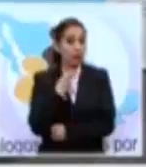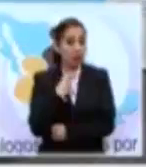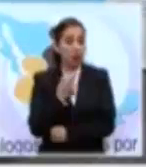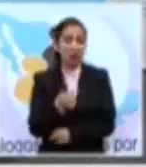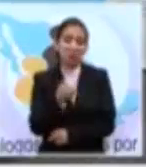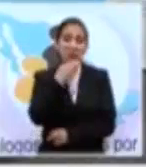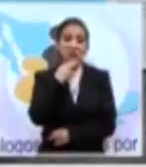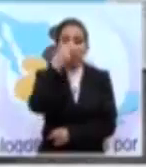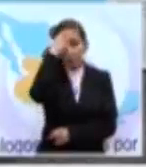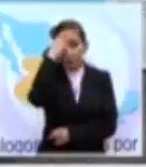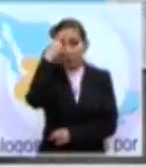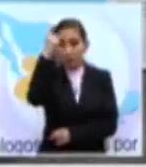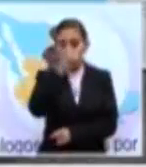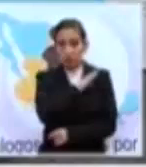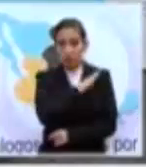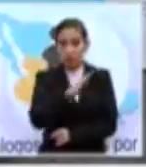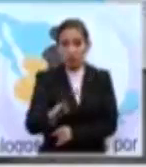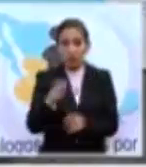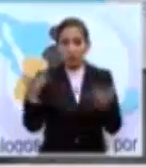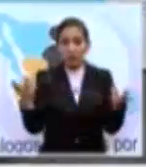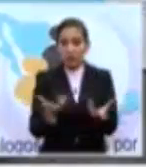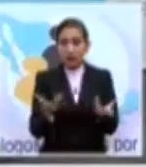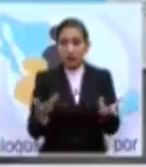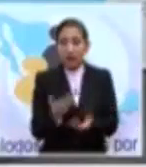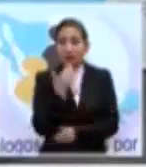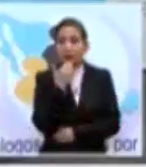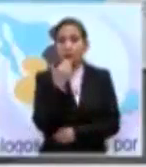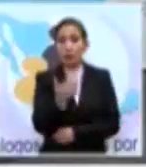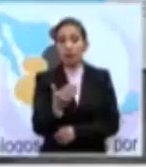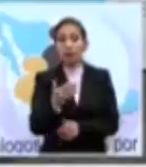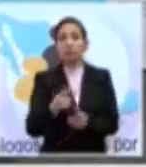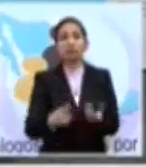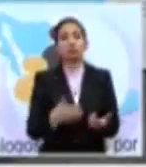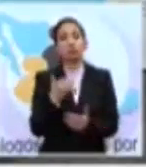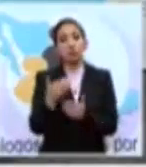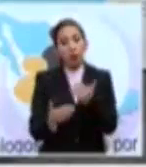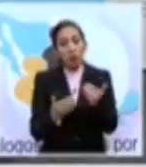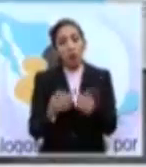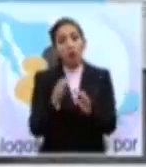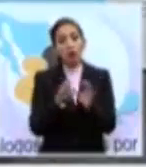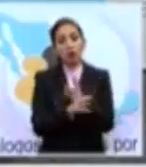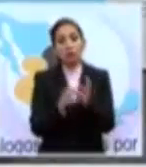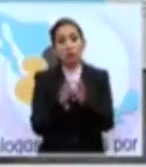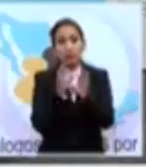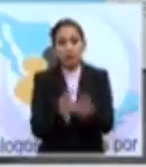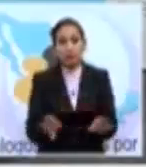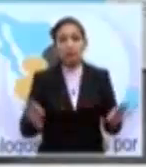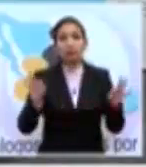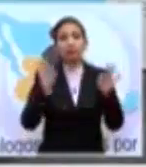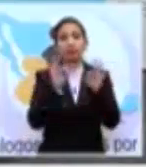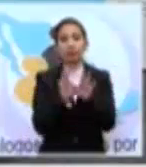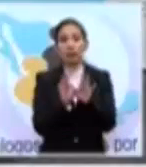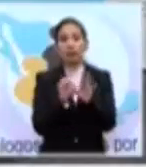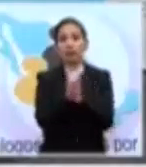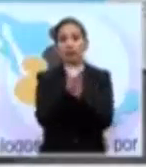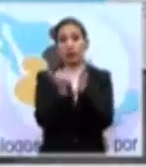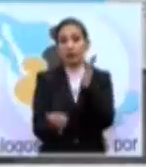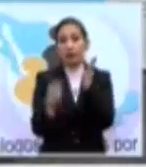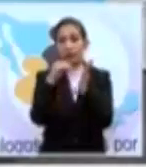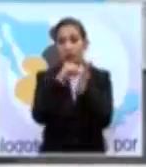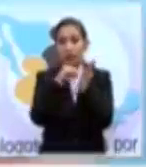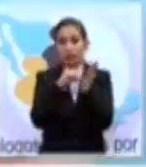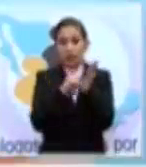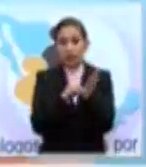facilita el que podamos llevar a cabo una agenda que nos permita atender uno de los puntos más importantes en la agenda de las